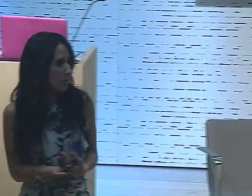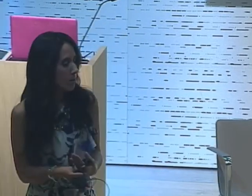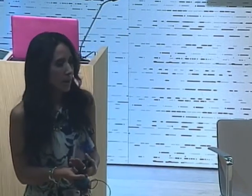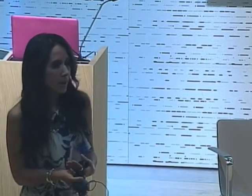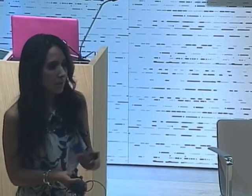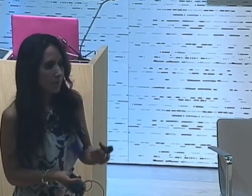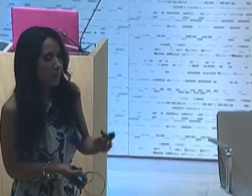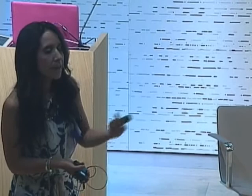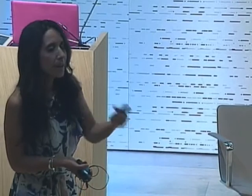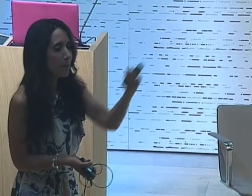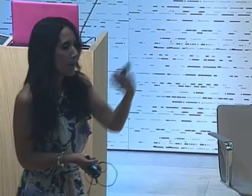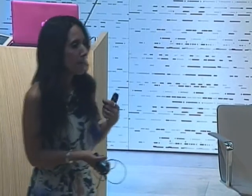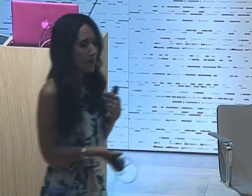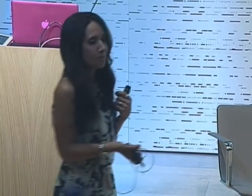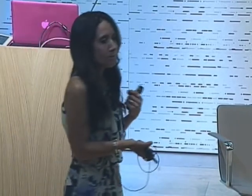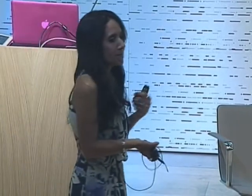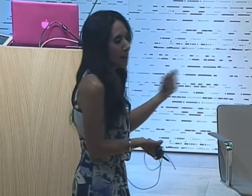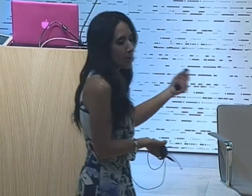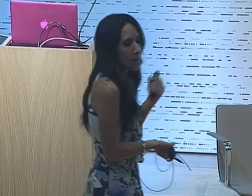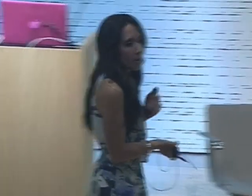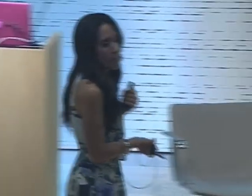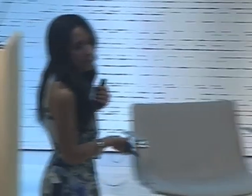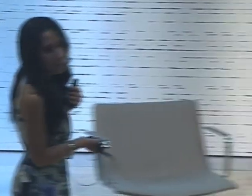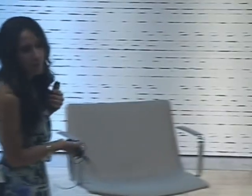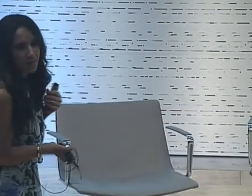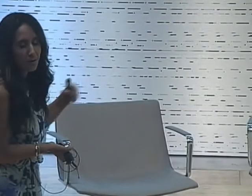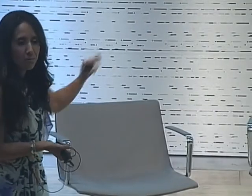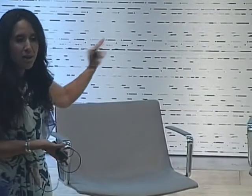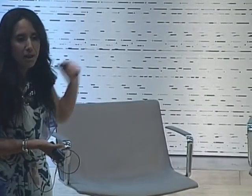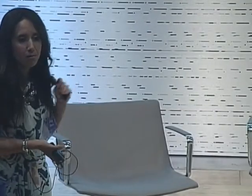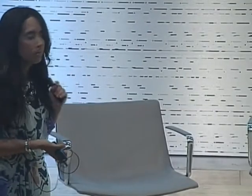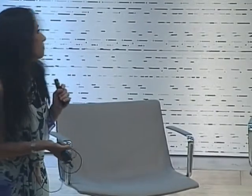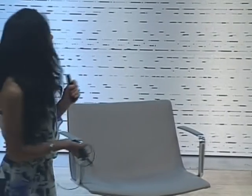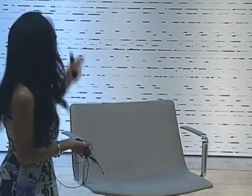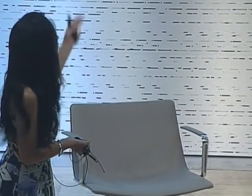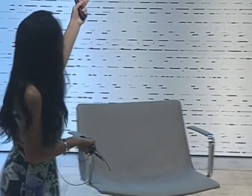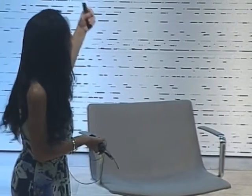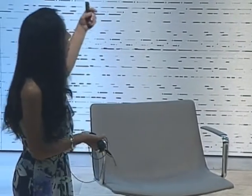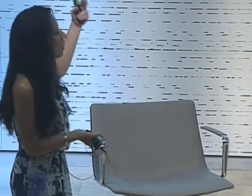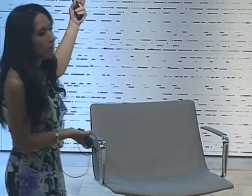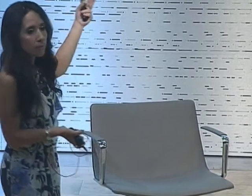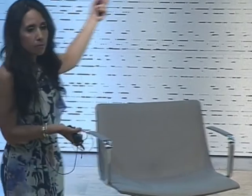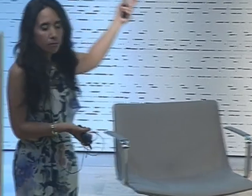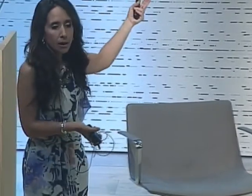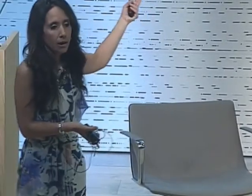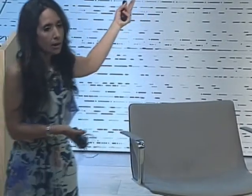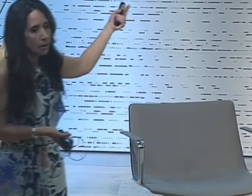informándome de todo lo que... y de primera mano, ¿no? Ya a lo mejor es lo que el maestro me está diciendo, ya caducó.